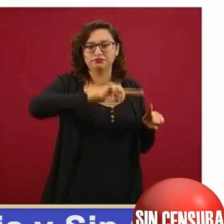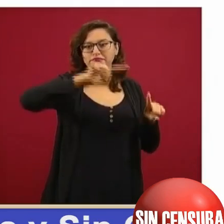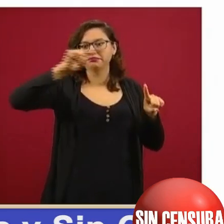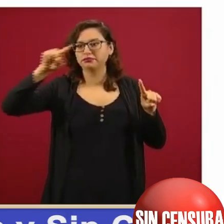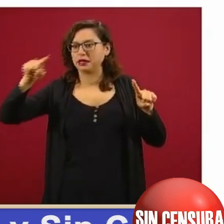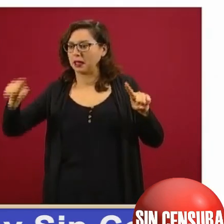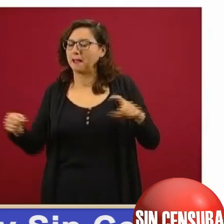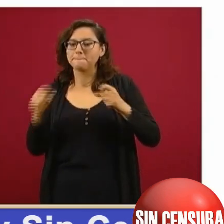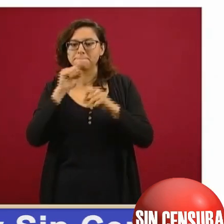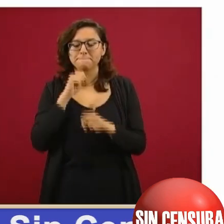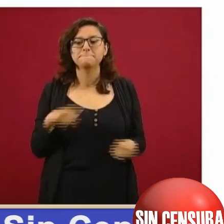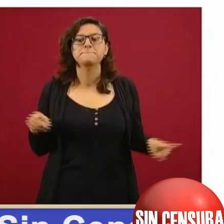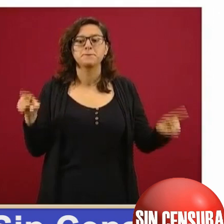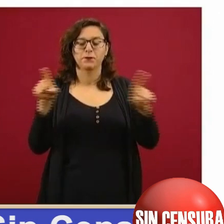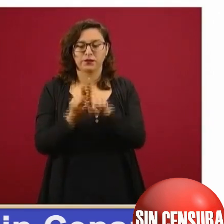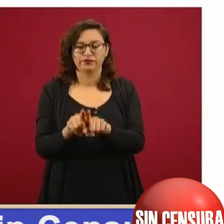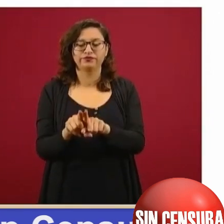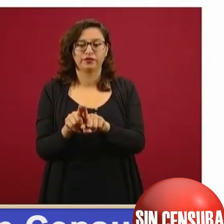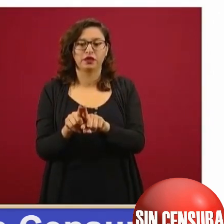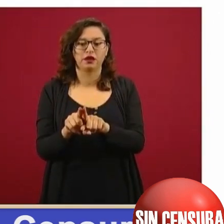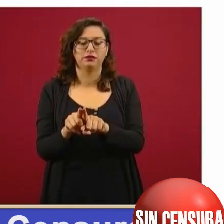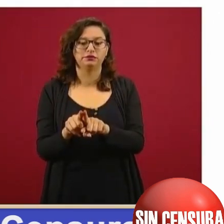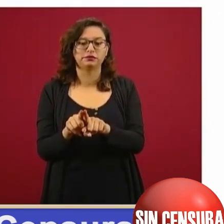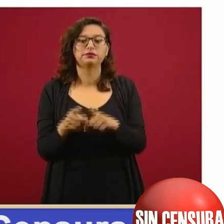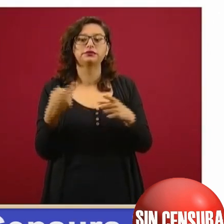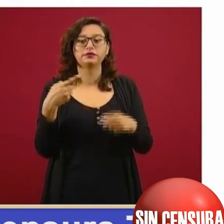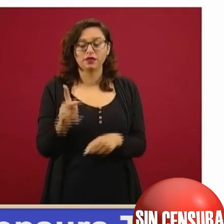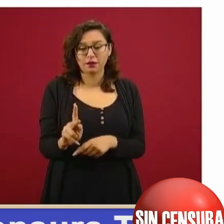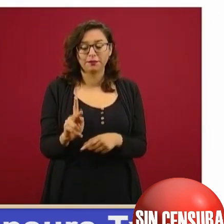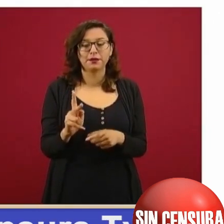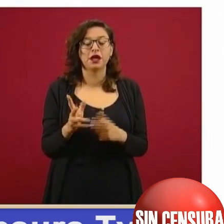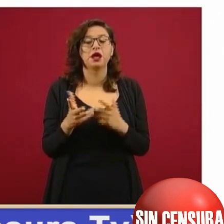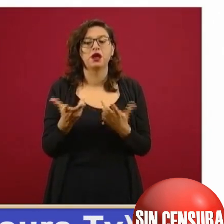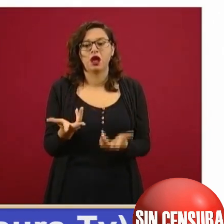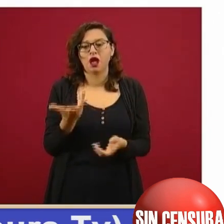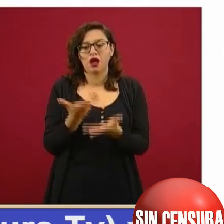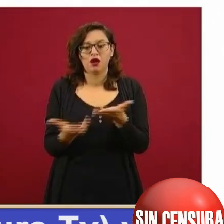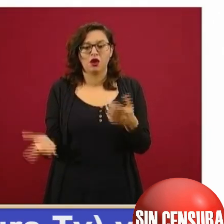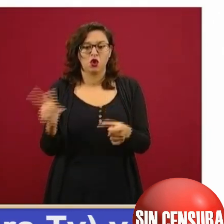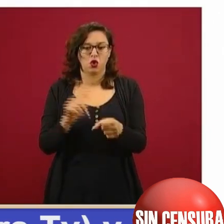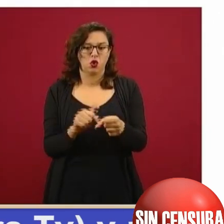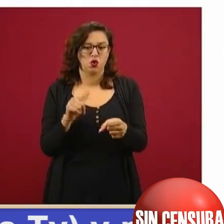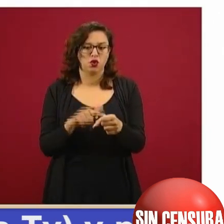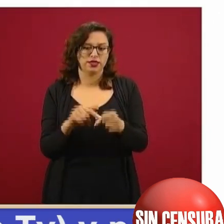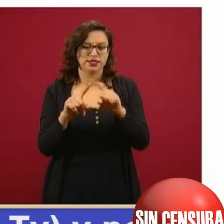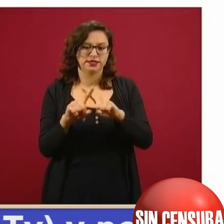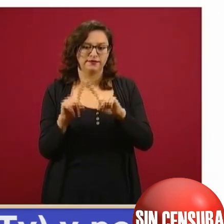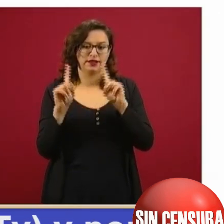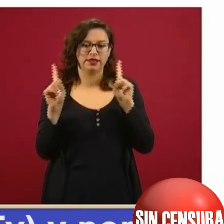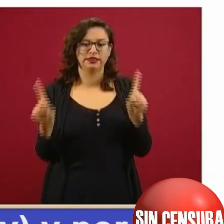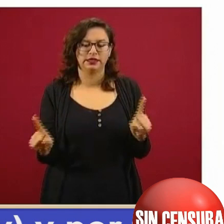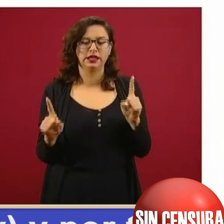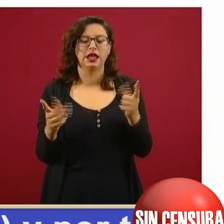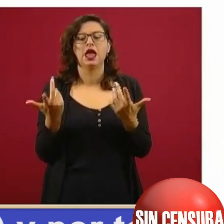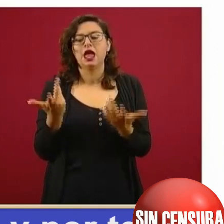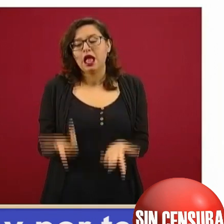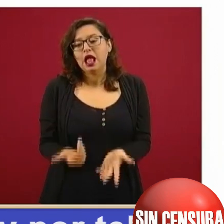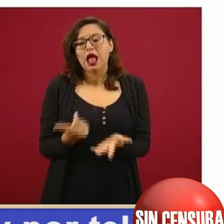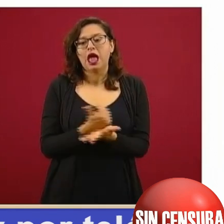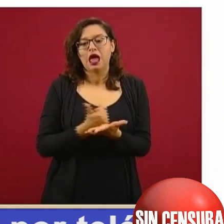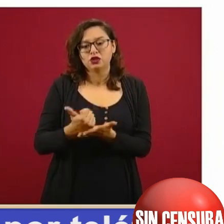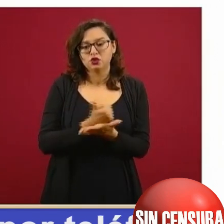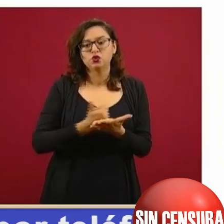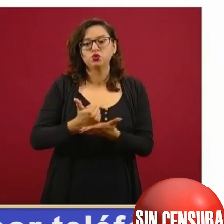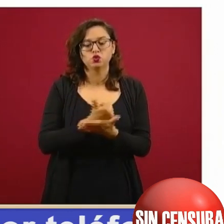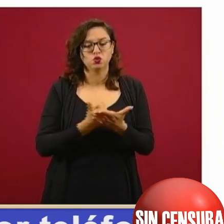las columnas, las líneas están identificadas con distinto color, que son a quienes se les han tomado